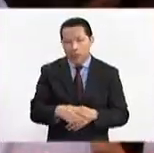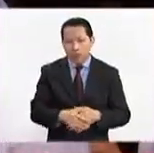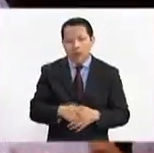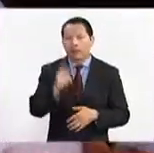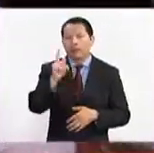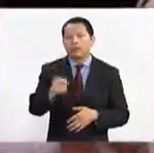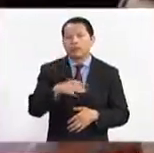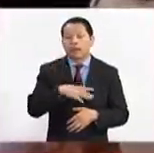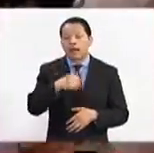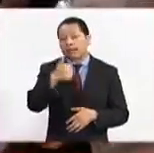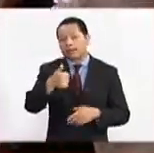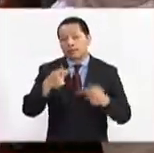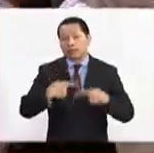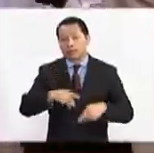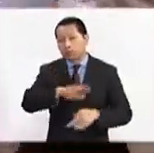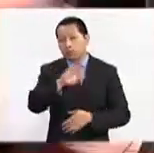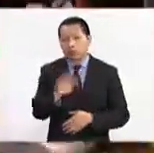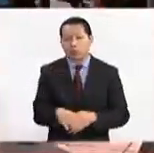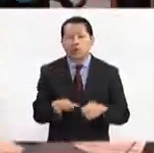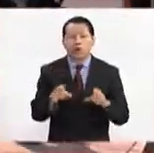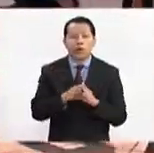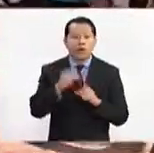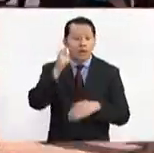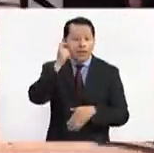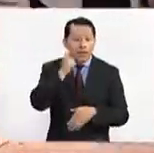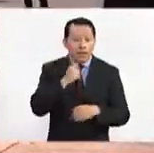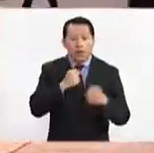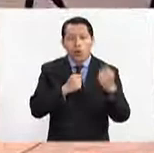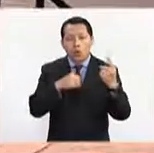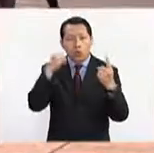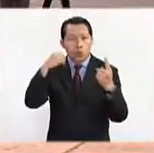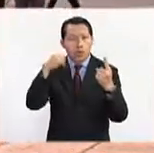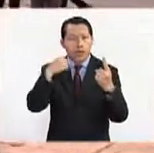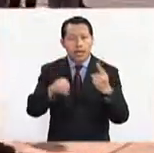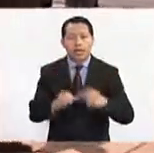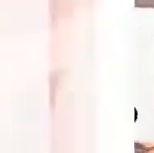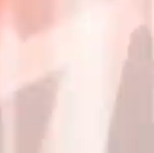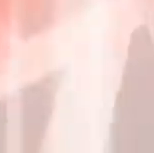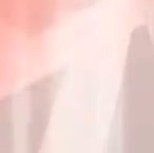En tanto, 6 víctimas se registraron en Guerrero y 1 en Oaxaca.